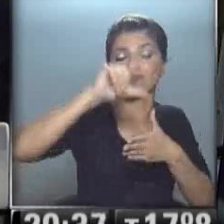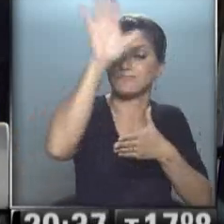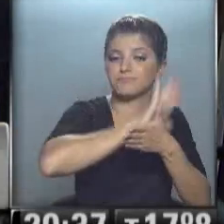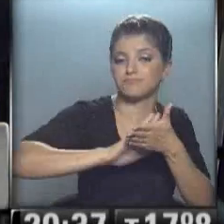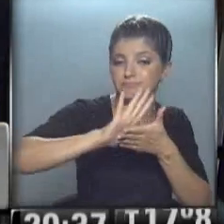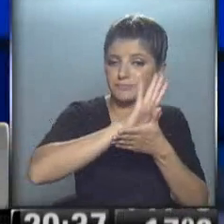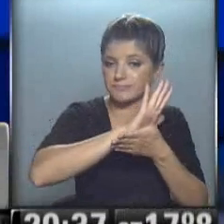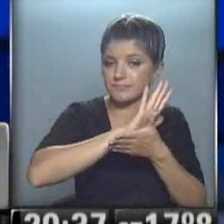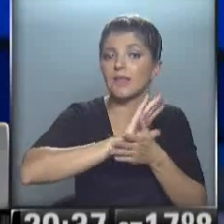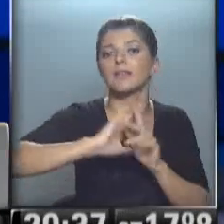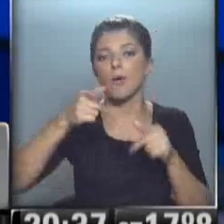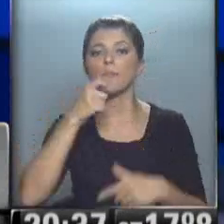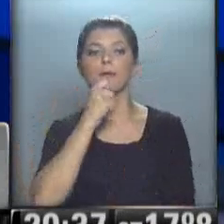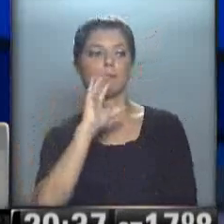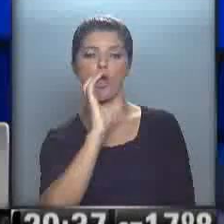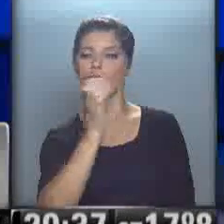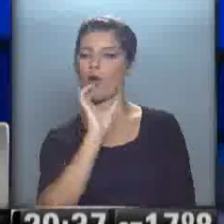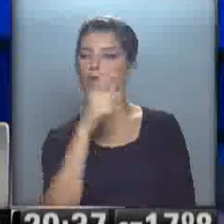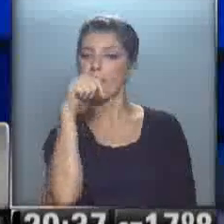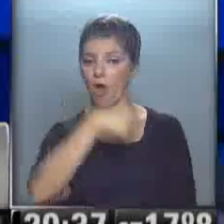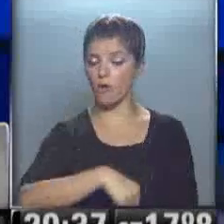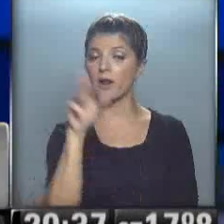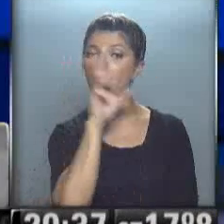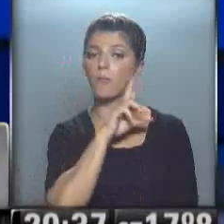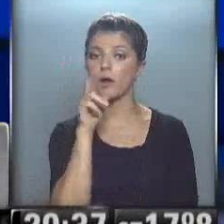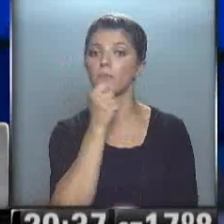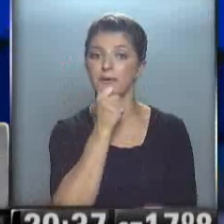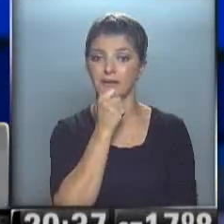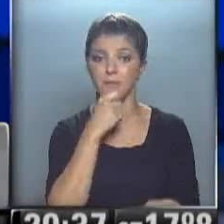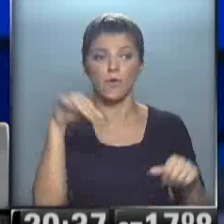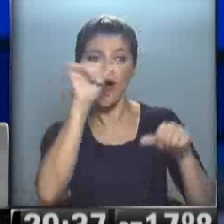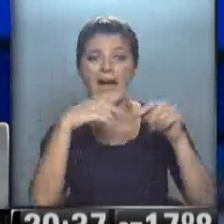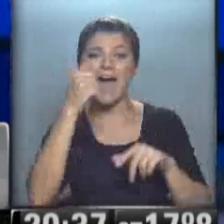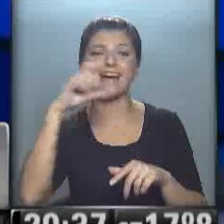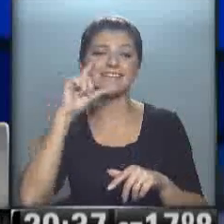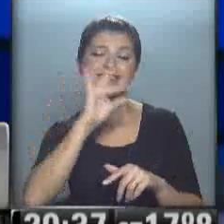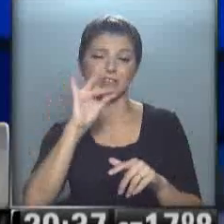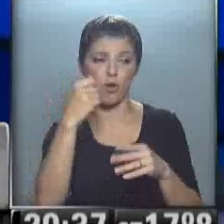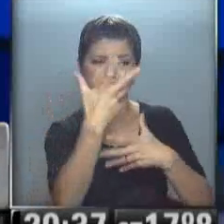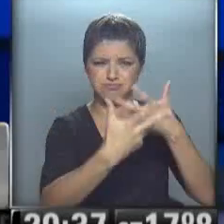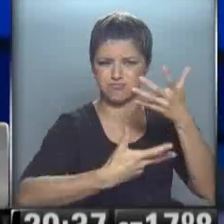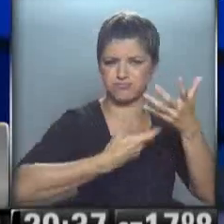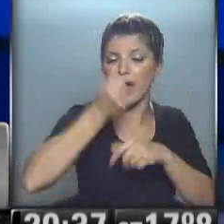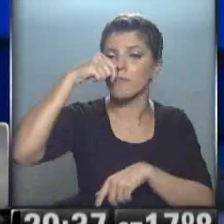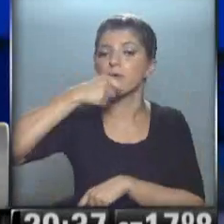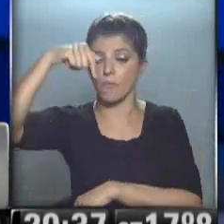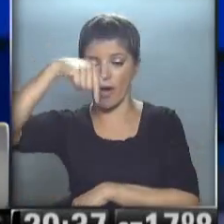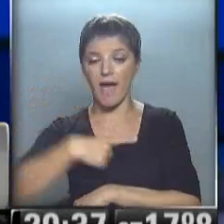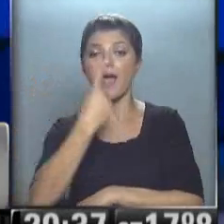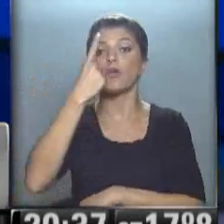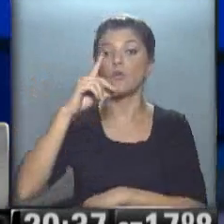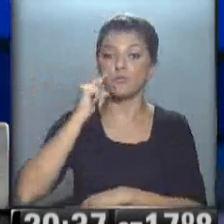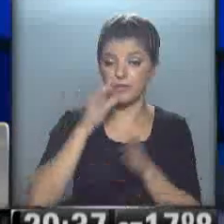en nuestra región sucede que en Colombia las mujeres ahora está de moda quemarlas con ácido. Aquí en la Argentina muere una mujer por